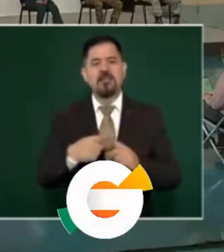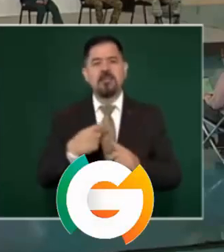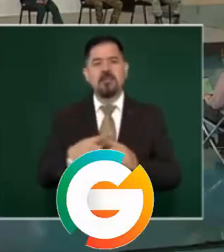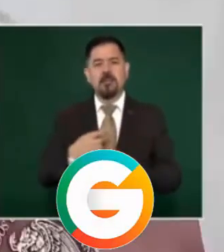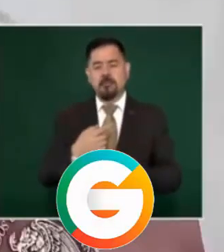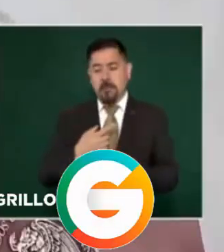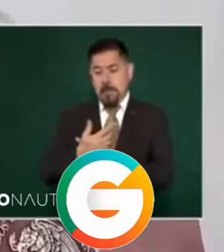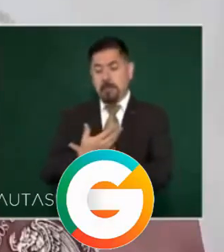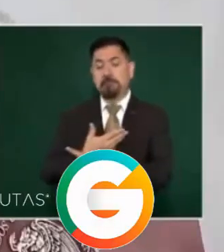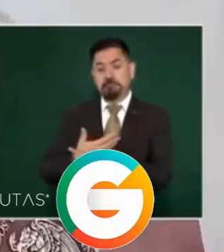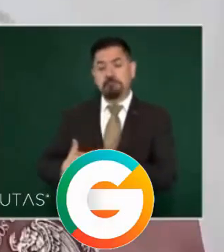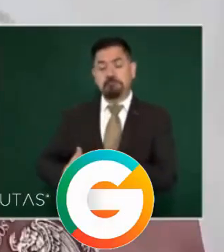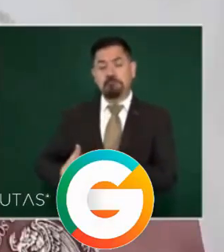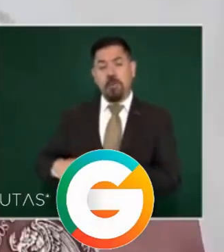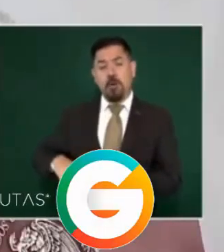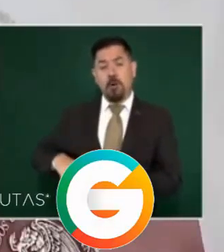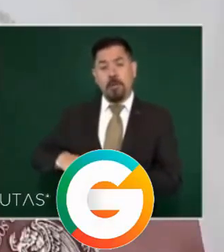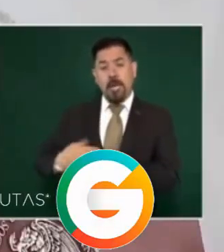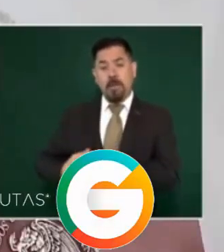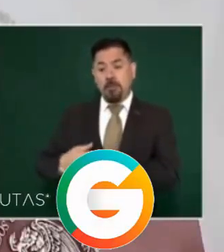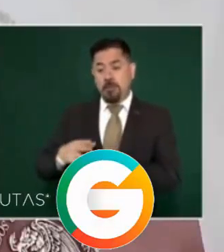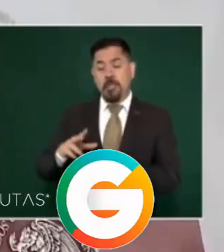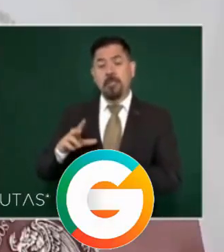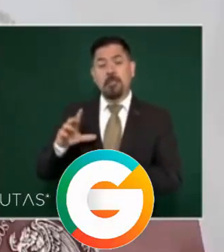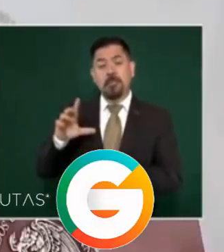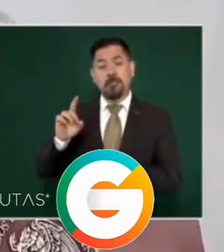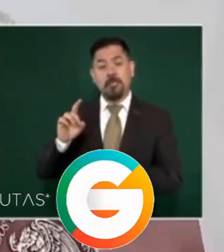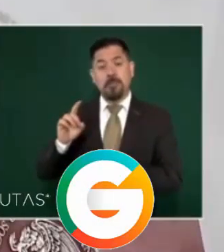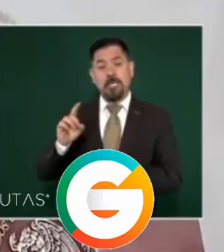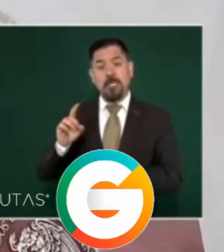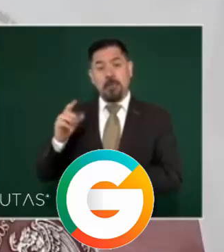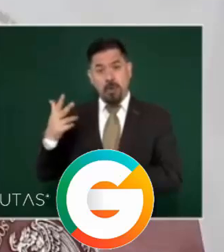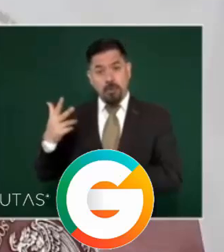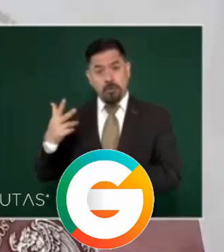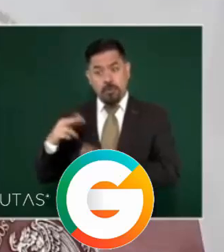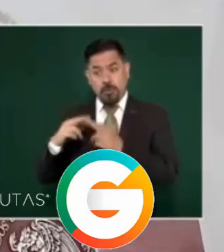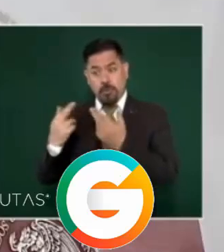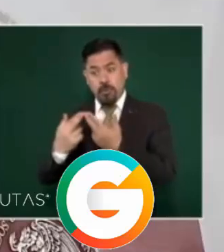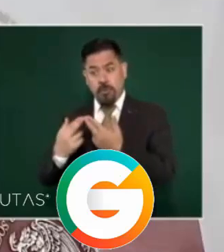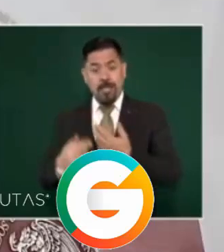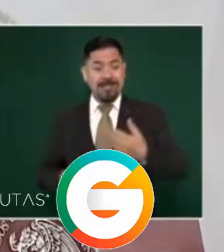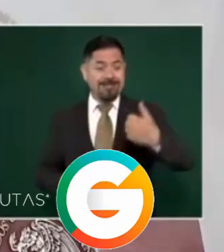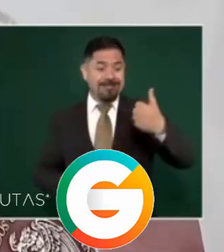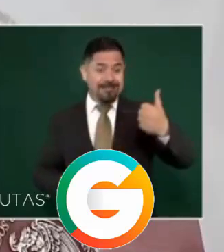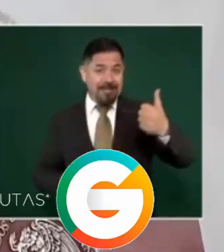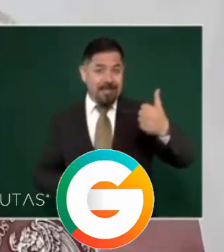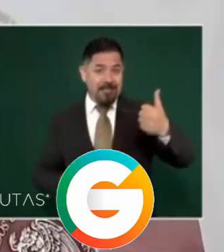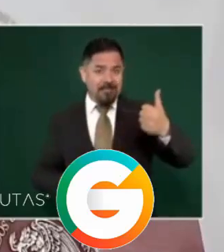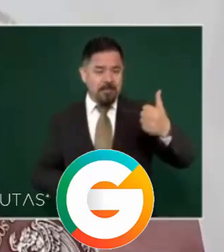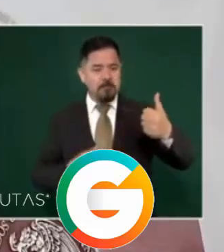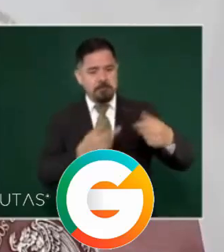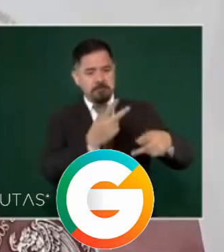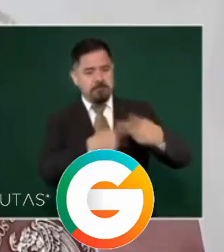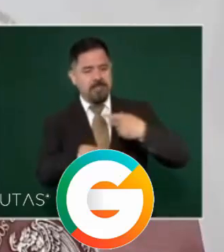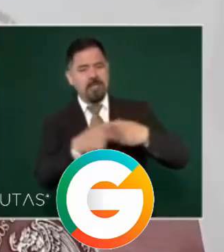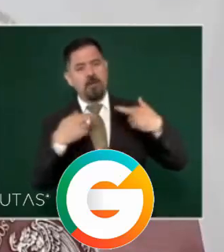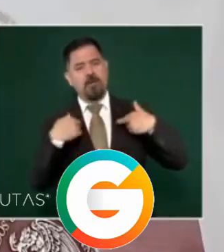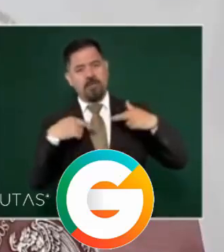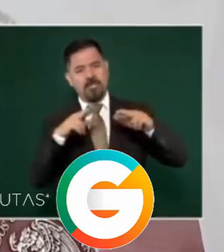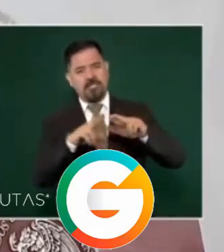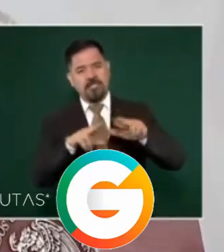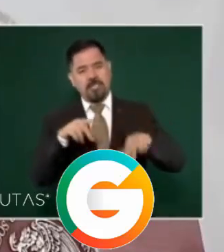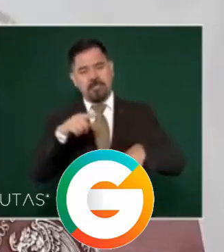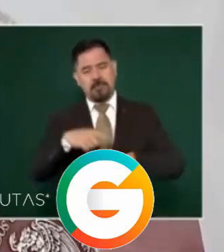Durante la conferencia matutina del presidente Andrés Manuel López Obrador desde el estado de Sonora, el titular de la Secretaría de la Defensa Nacional, Luis Crescencio